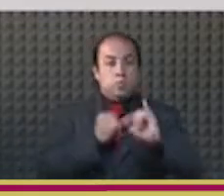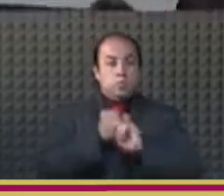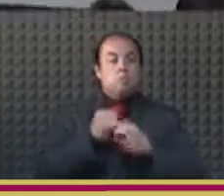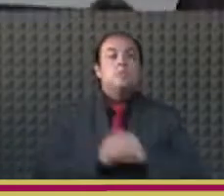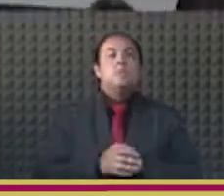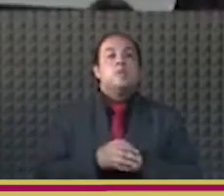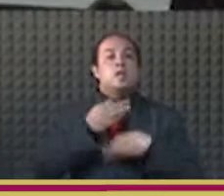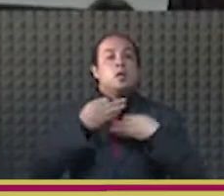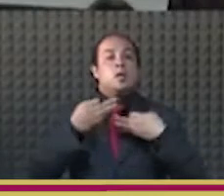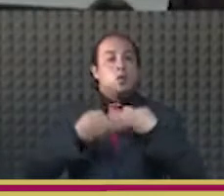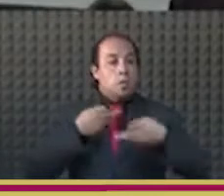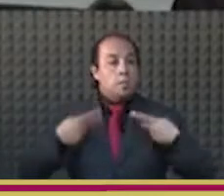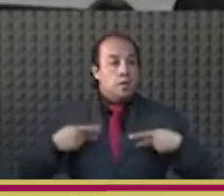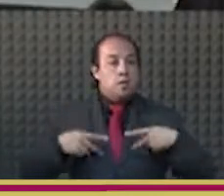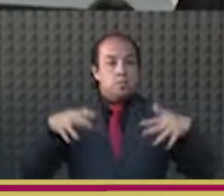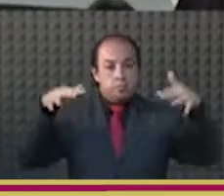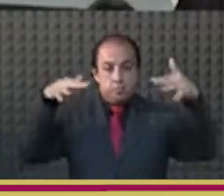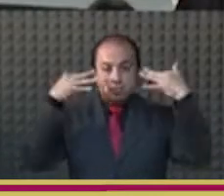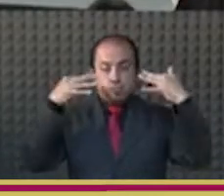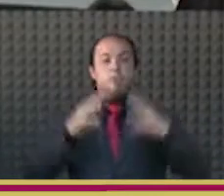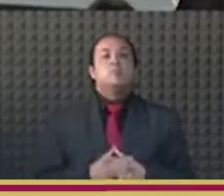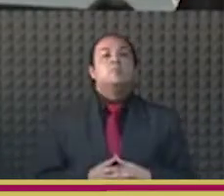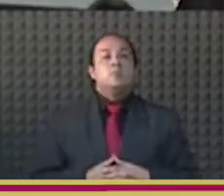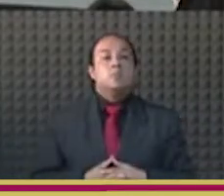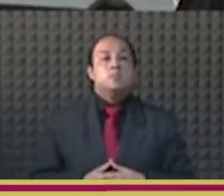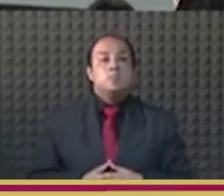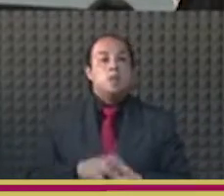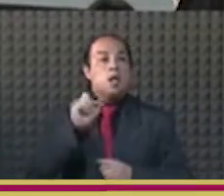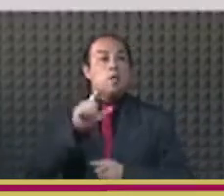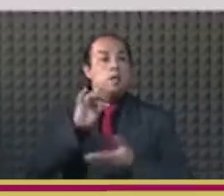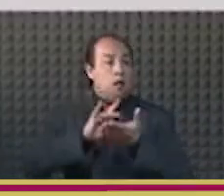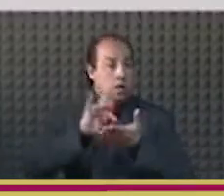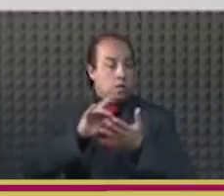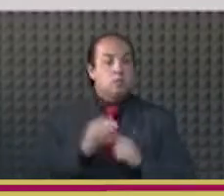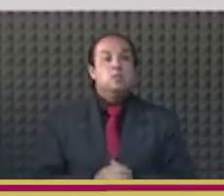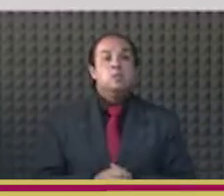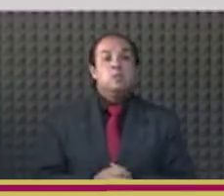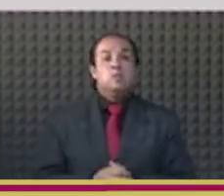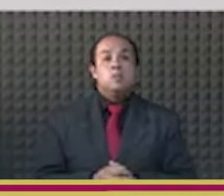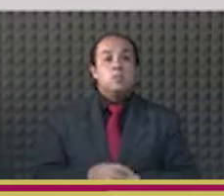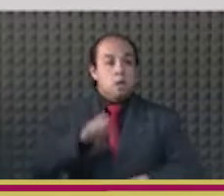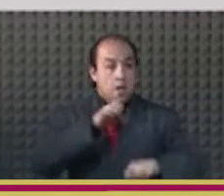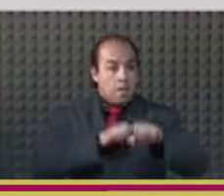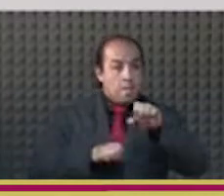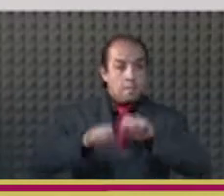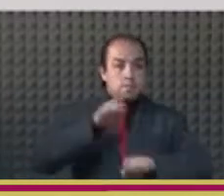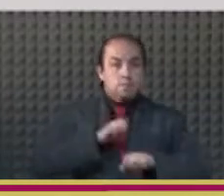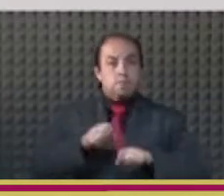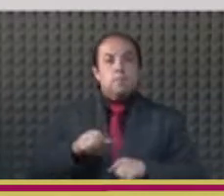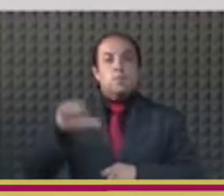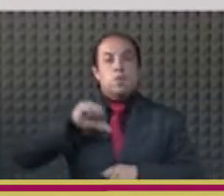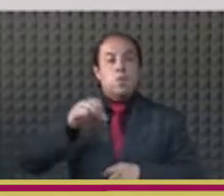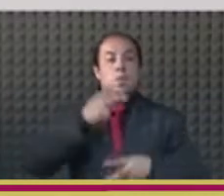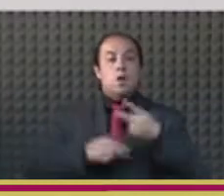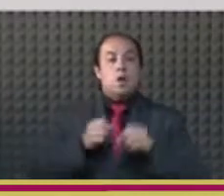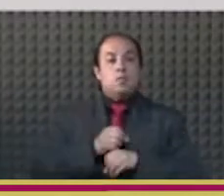todas las personas que nos acompañan vía remota. Y agradezco de manera muy especial a las empresas que hoy vinieron a ofertar sus